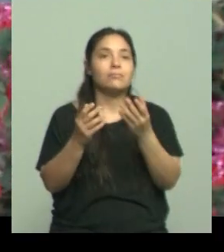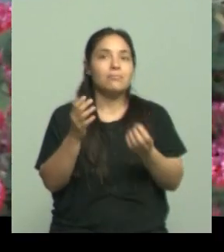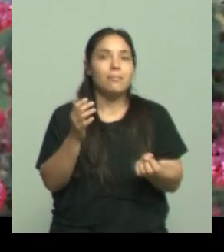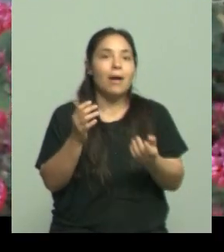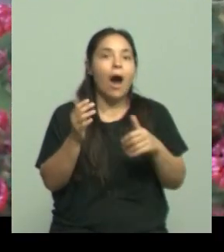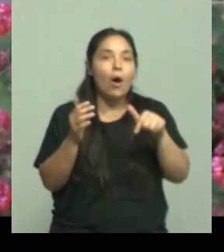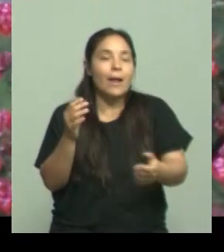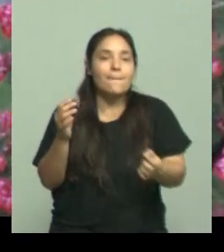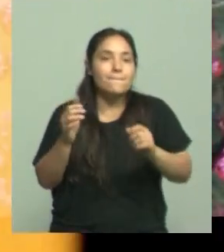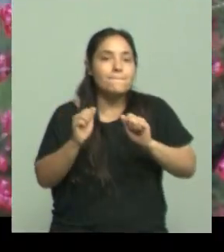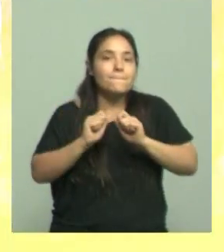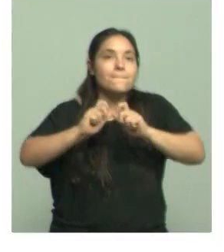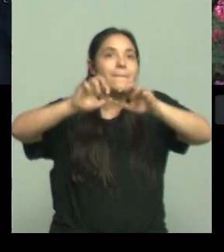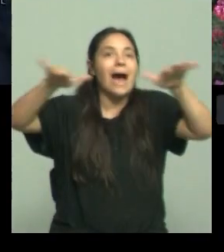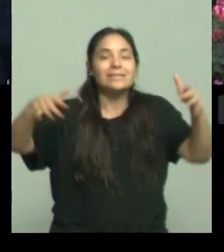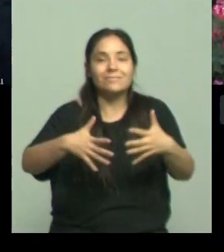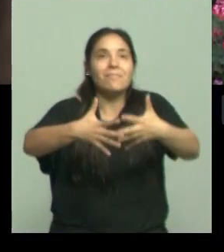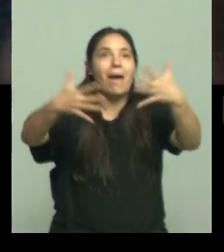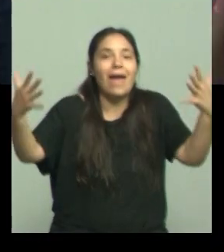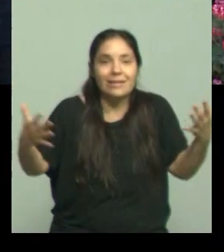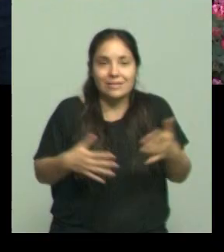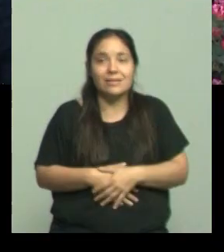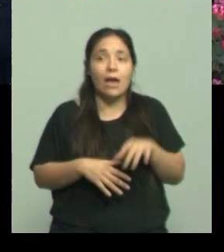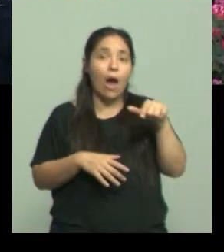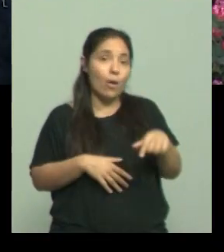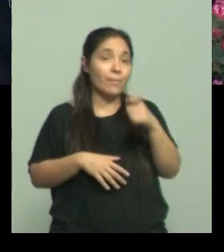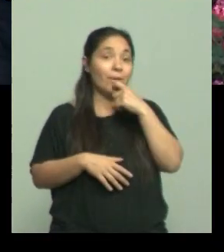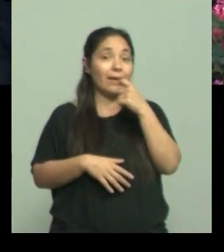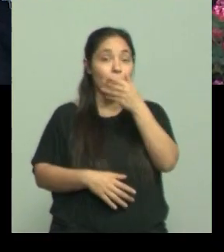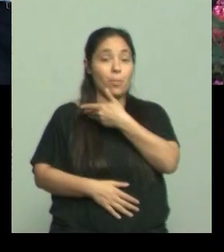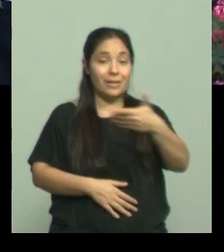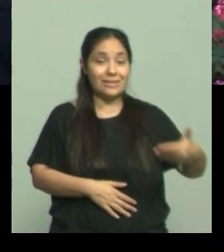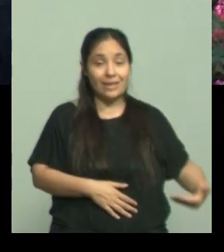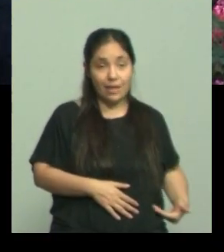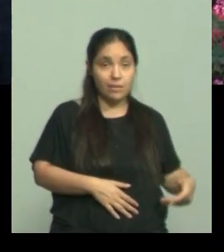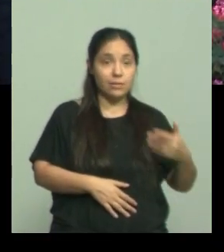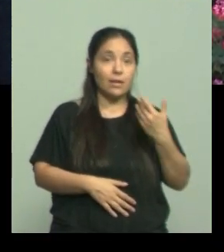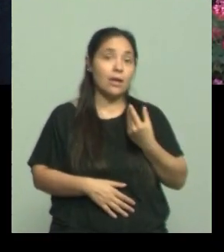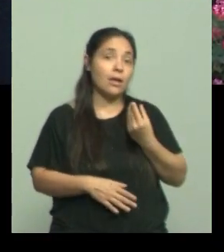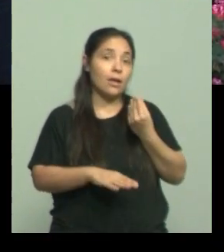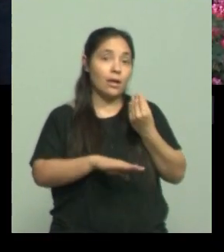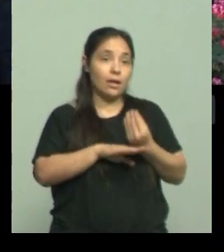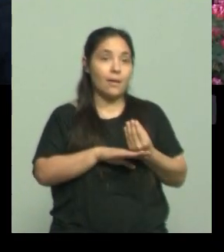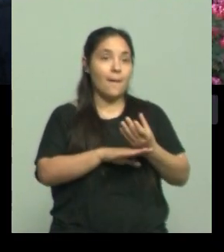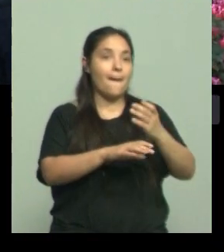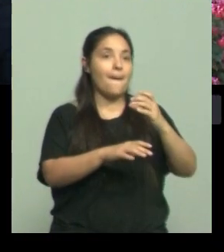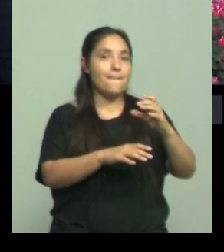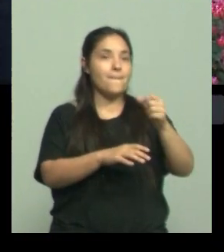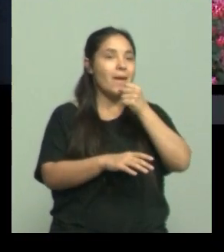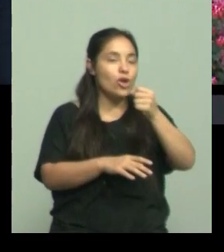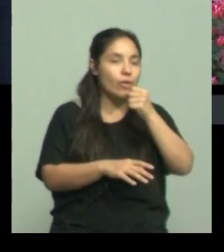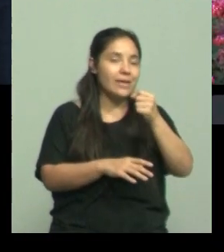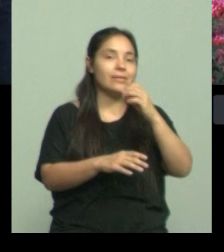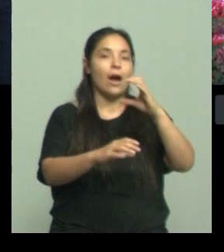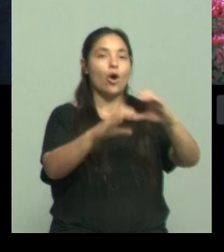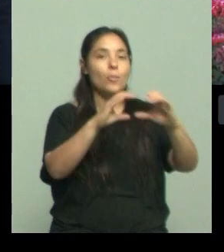más. Y tenés hoy un presidente que le puede decir cosas que antes a lo mejor no se atrevían a los periodistas, a los